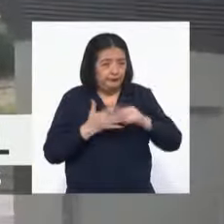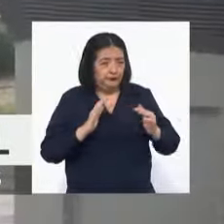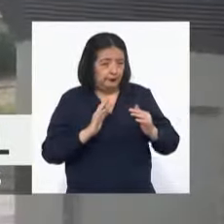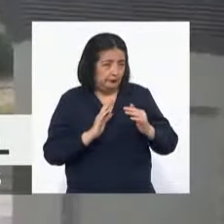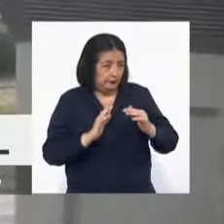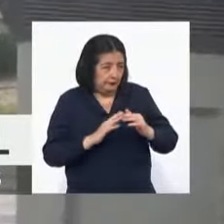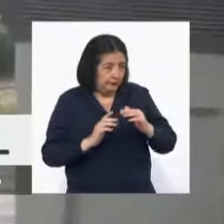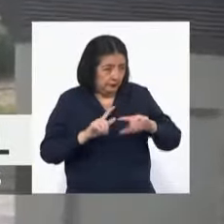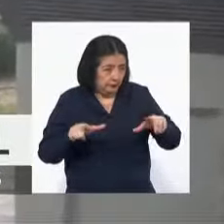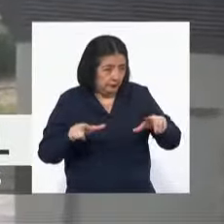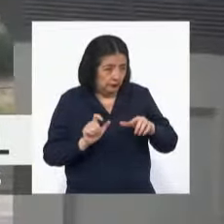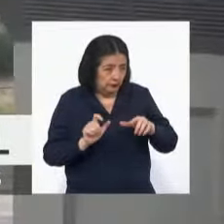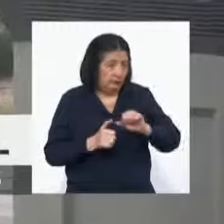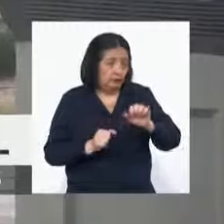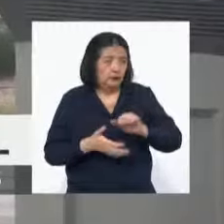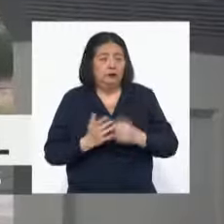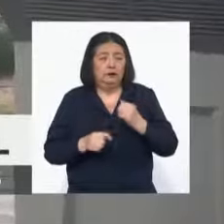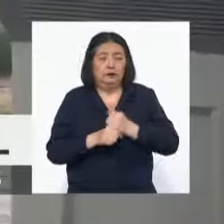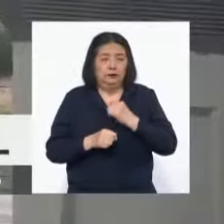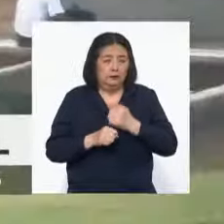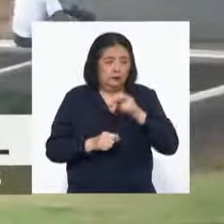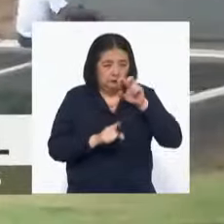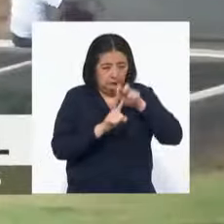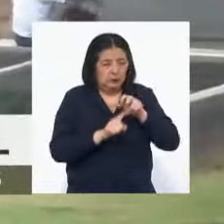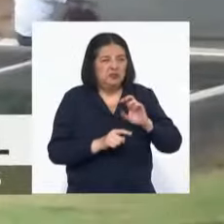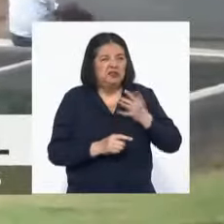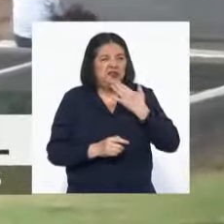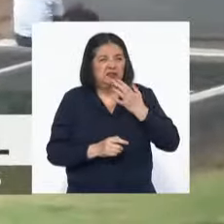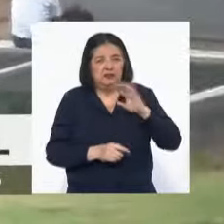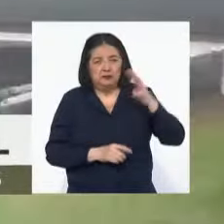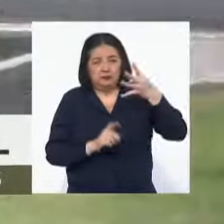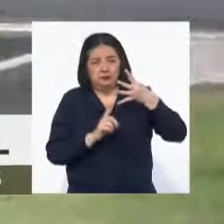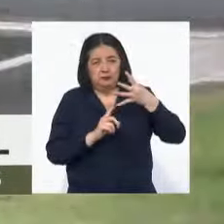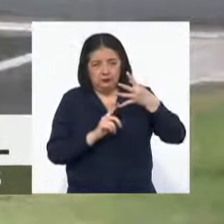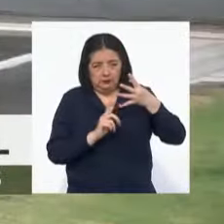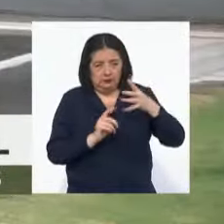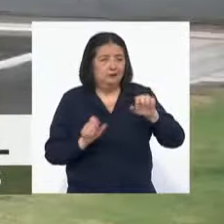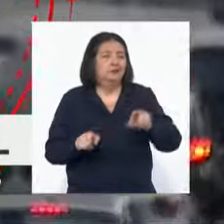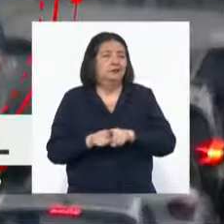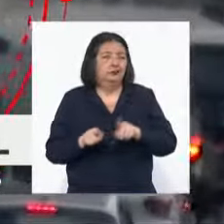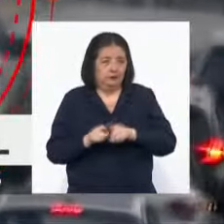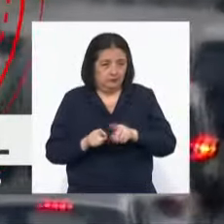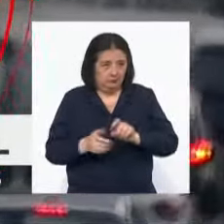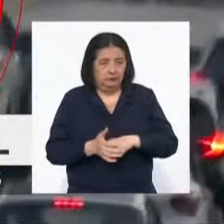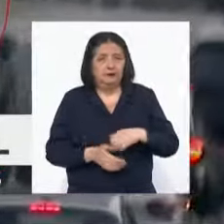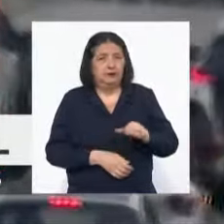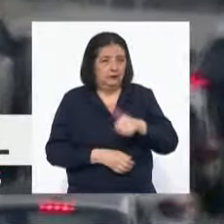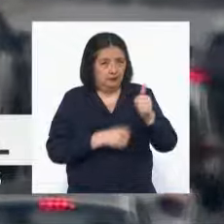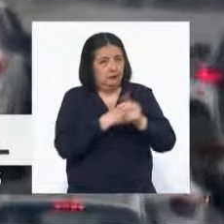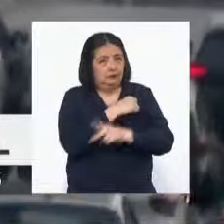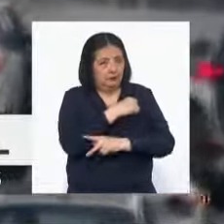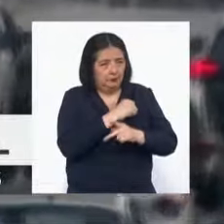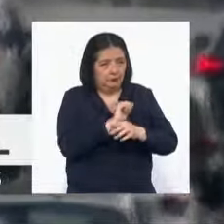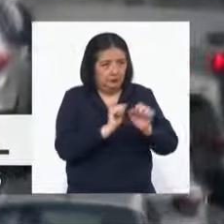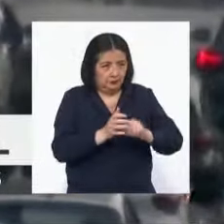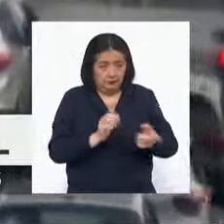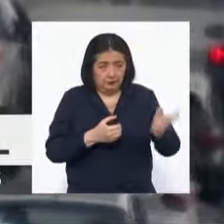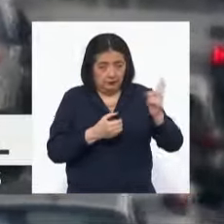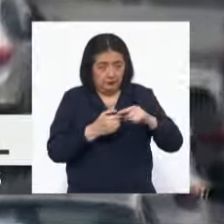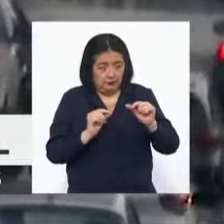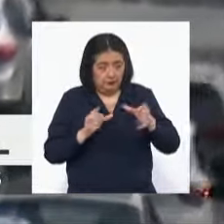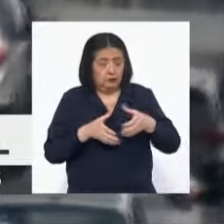las inmediaciones, se trabaja en la identificación del cuarto sujeto, que también sería de nacionalidad extranjera y que integraría